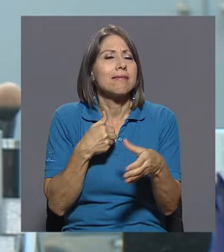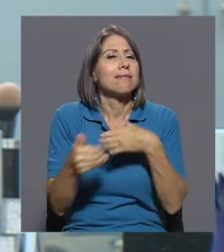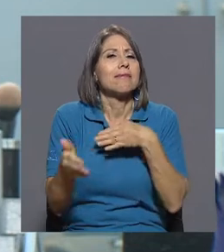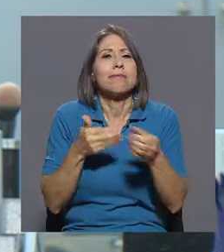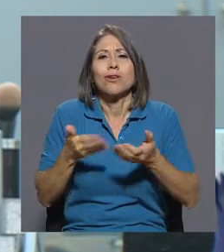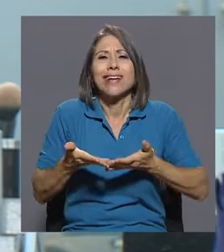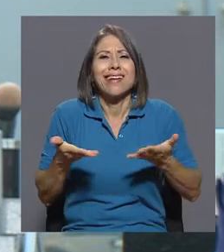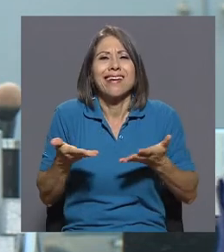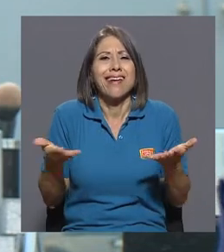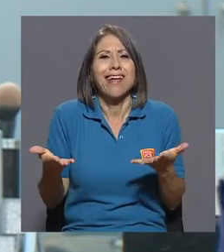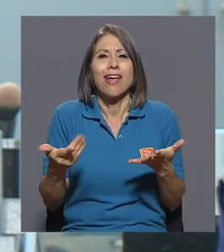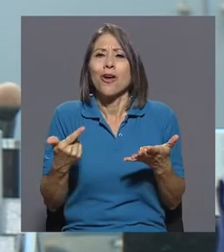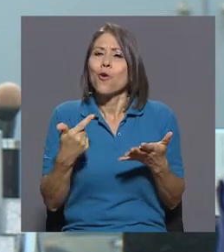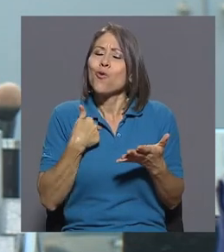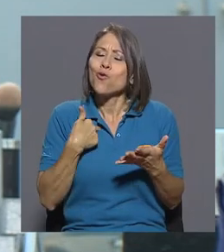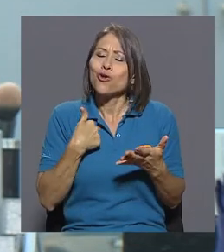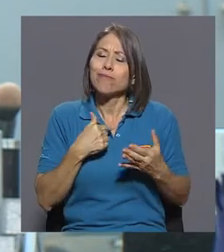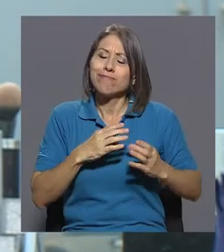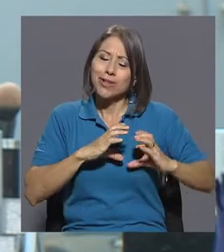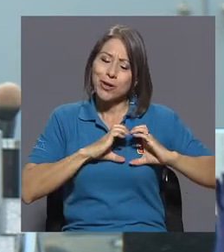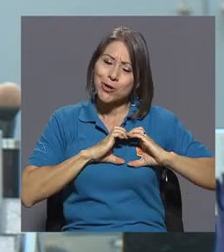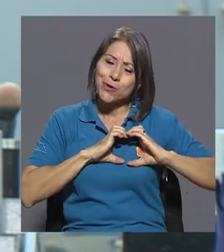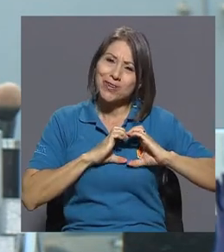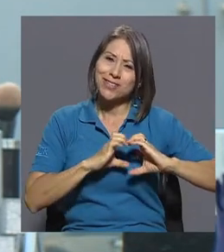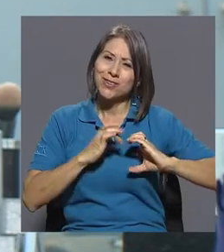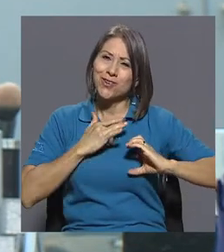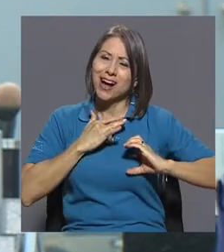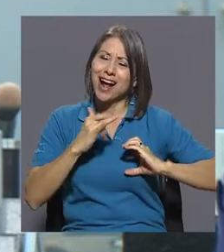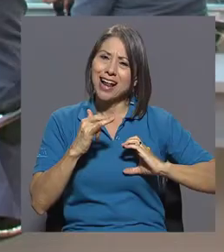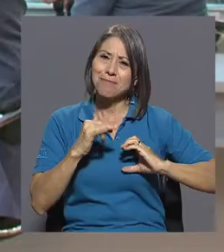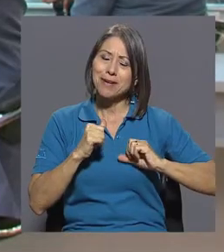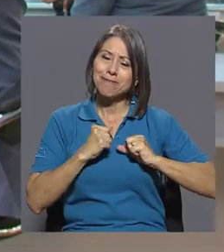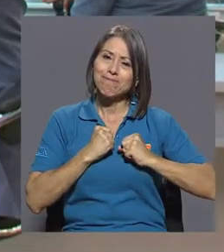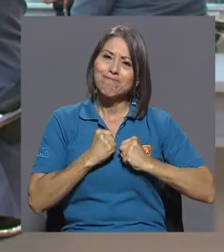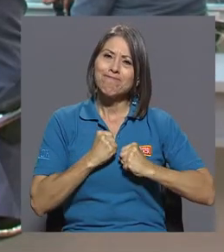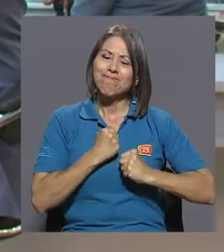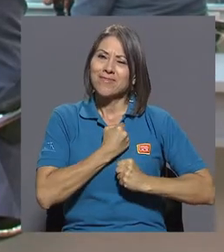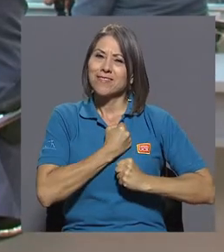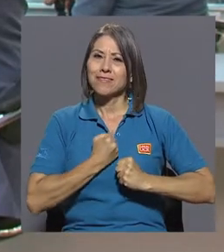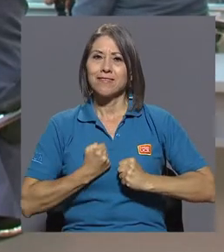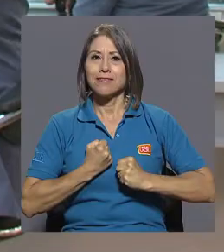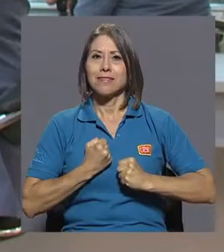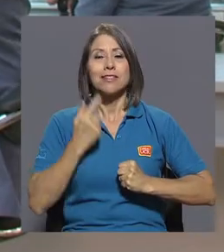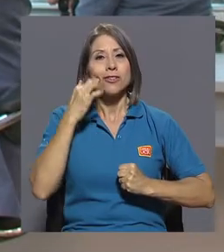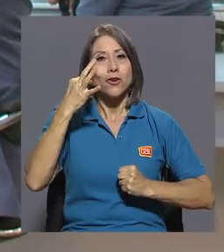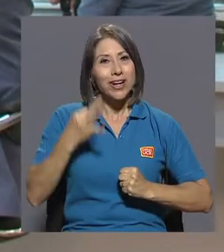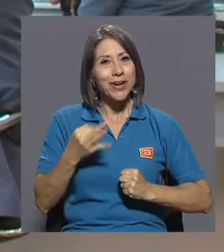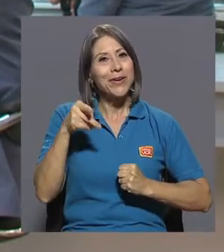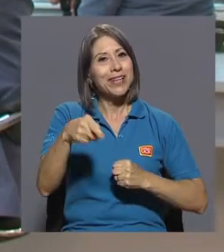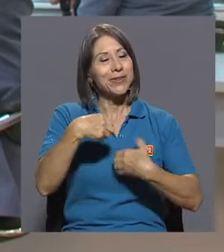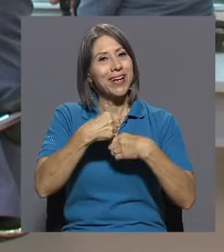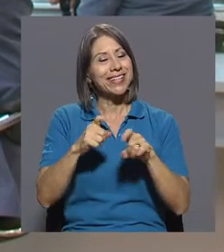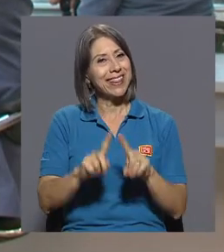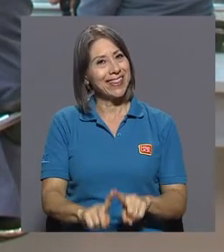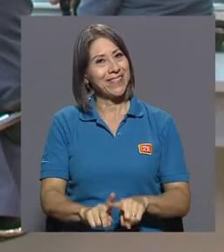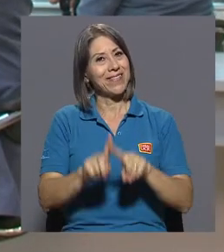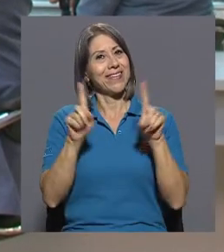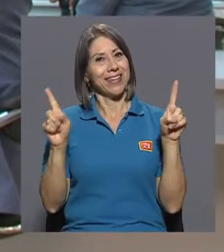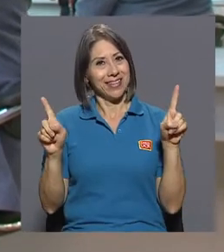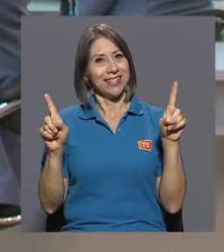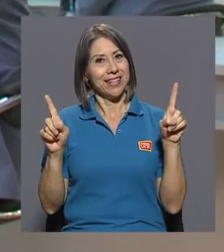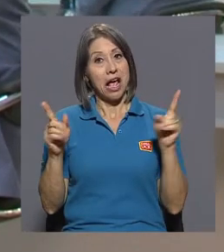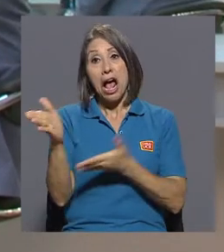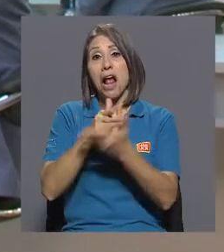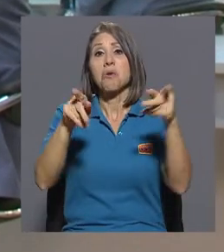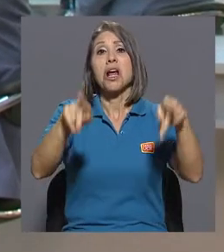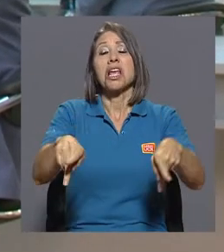uno le pone alma y corazón. Y yo creo que eso es lo que tal vez diferencia... porque hay gente que hace las cosas solo